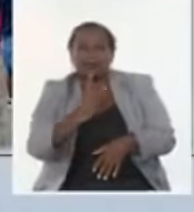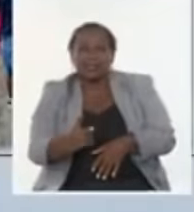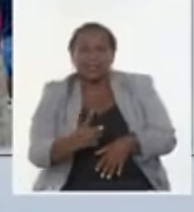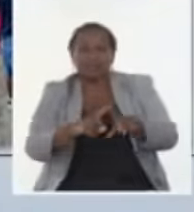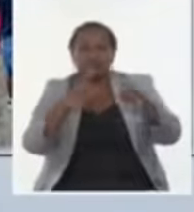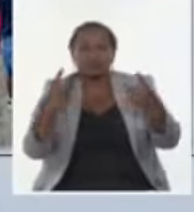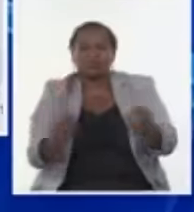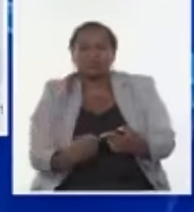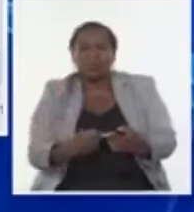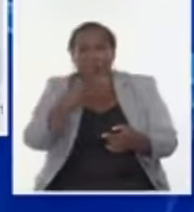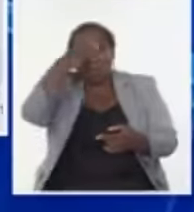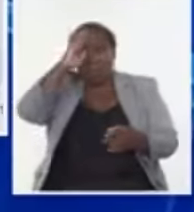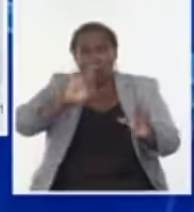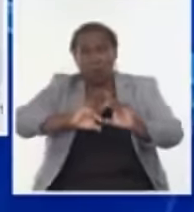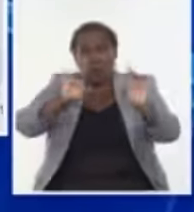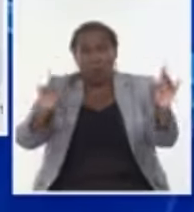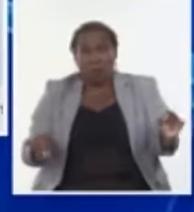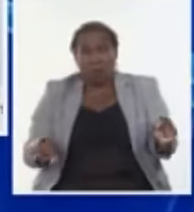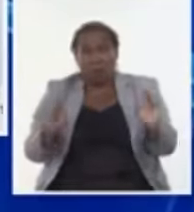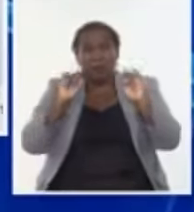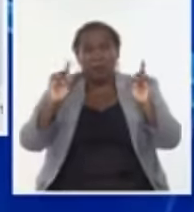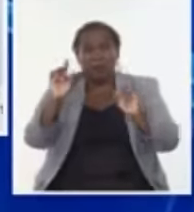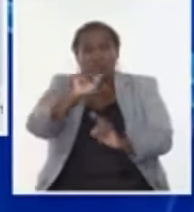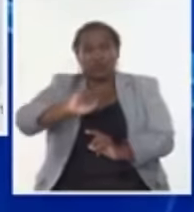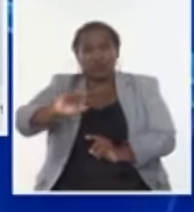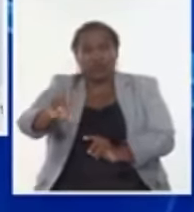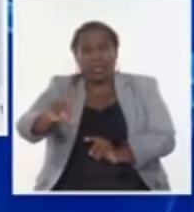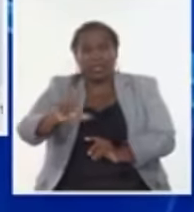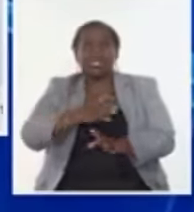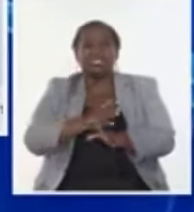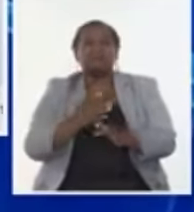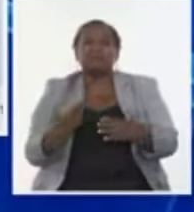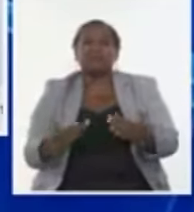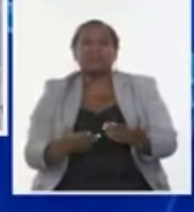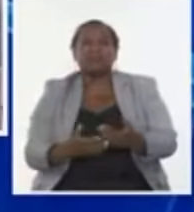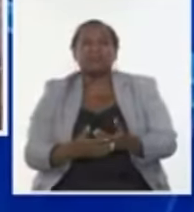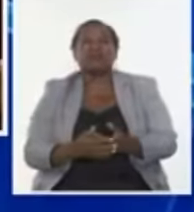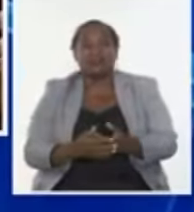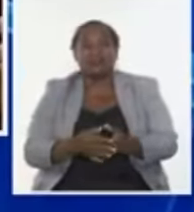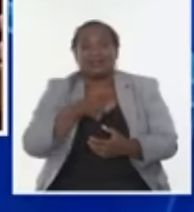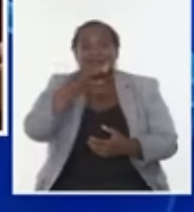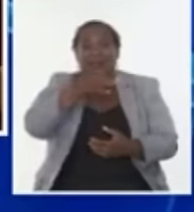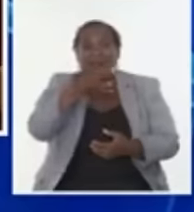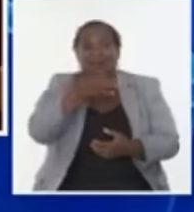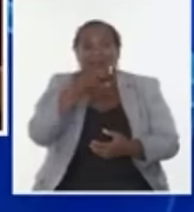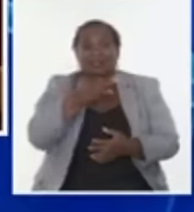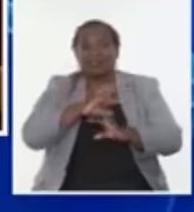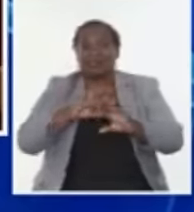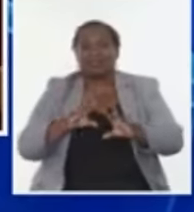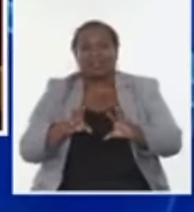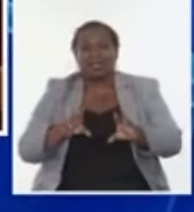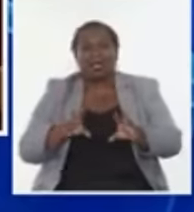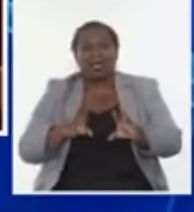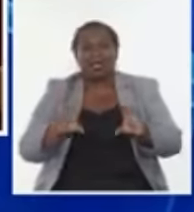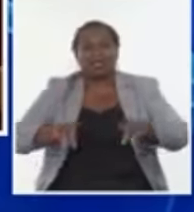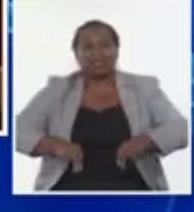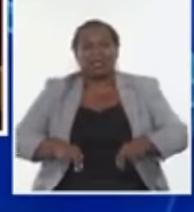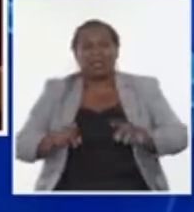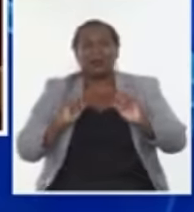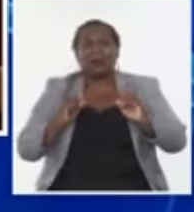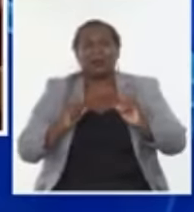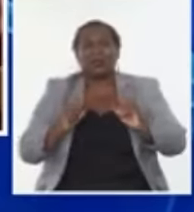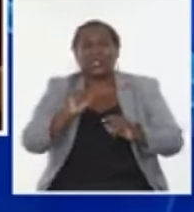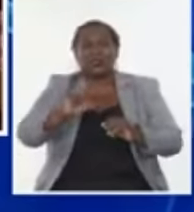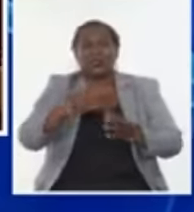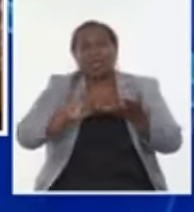país de las políticas sociales. ¿Qué quiere decir esto? Ya no nos conformamos con tener tantas políticas sociales,